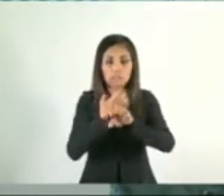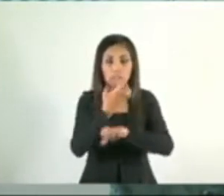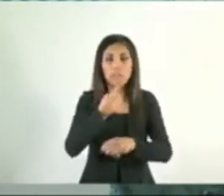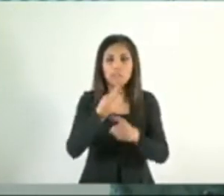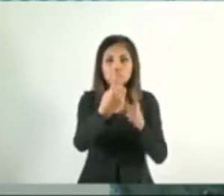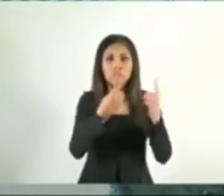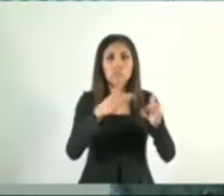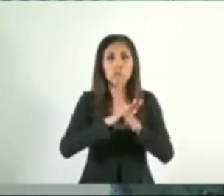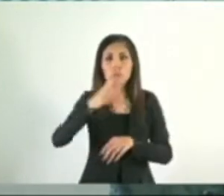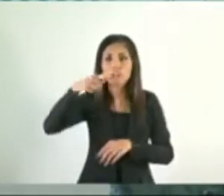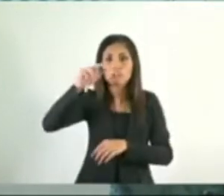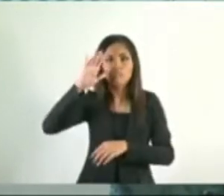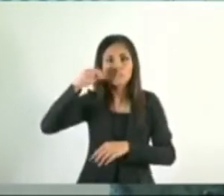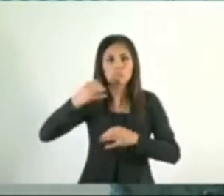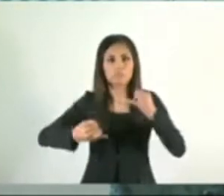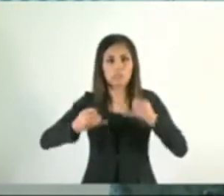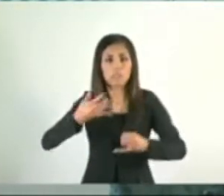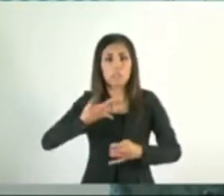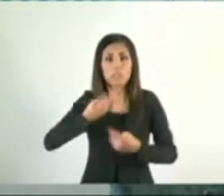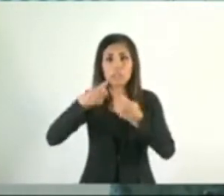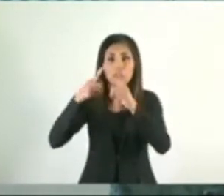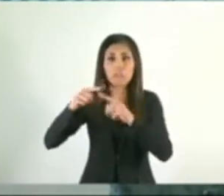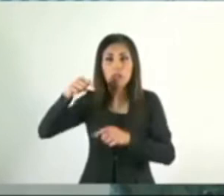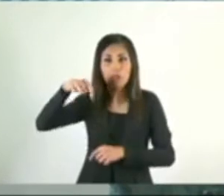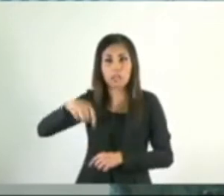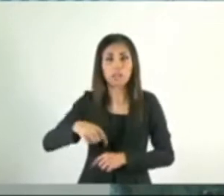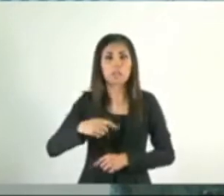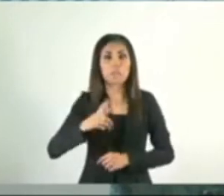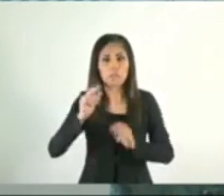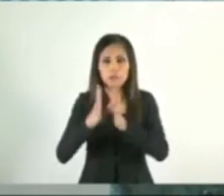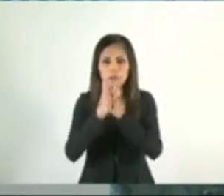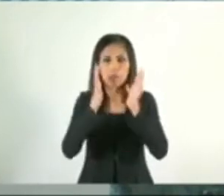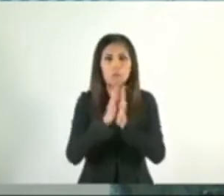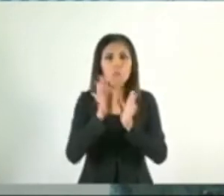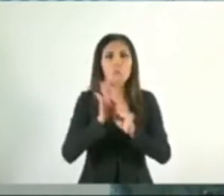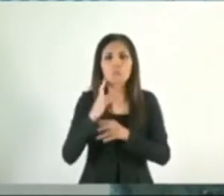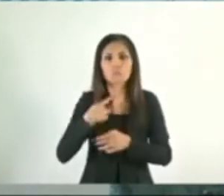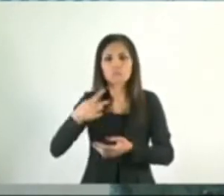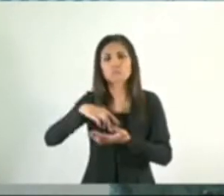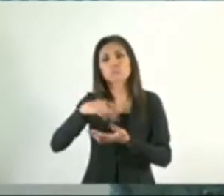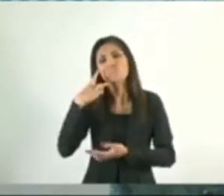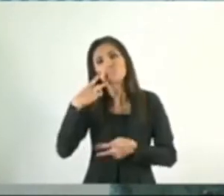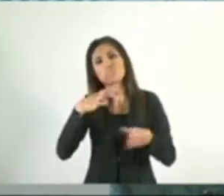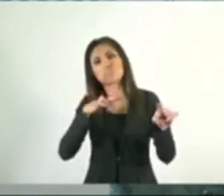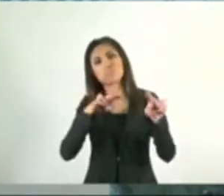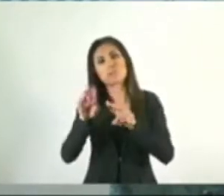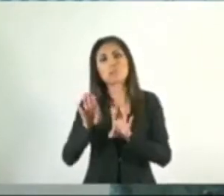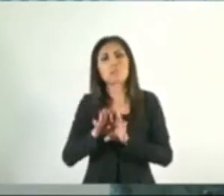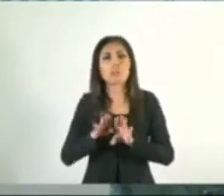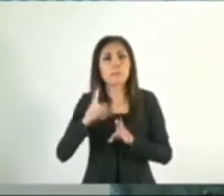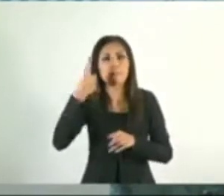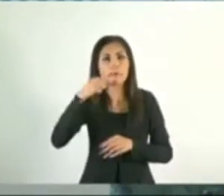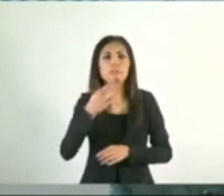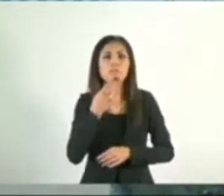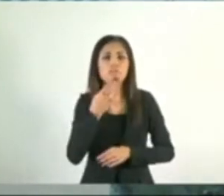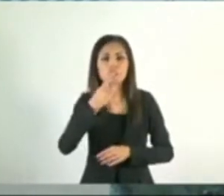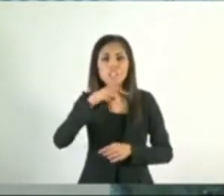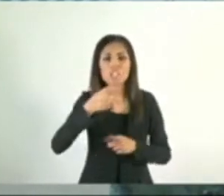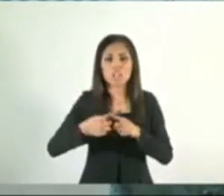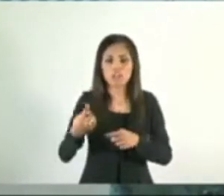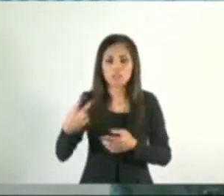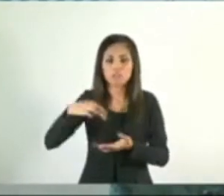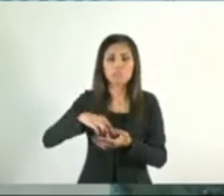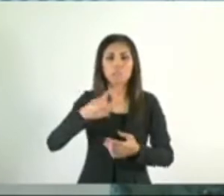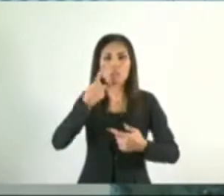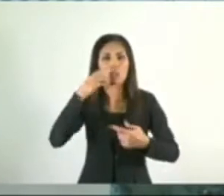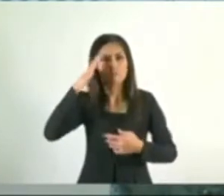que magistrados de salas penales de este Supremo Tribunal participaron como jurados en el concurso de oposición para ocupar el cargo de magistrado en el